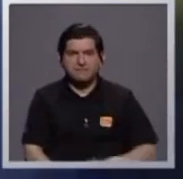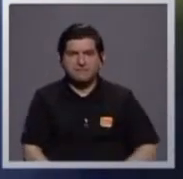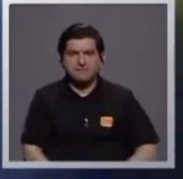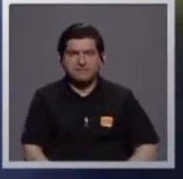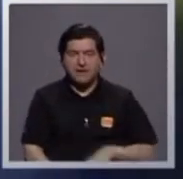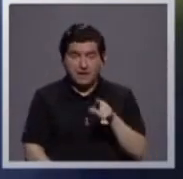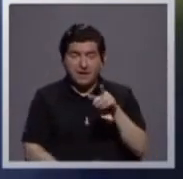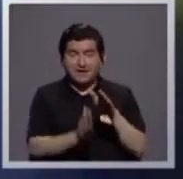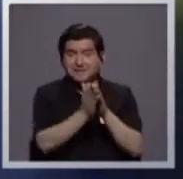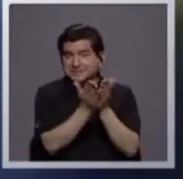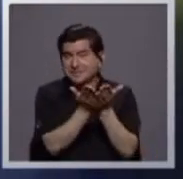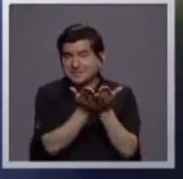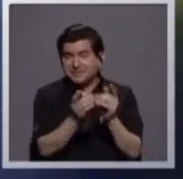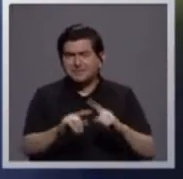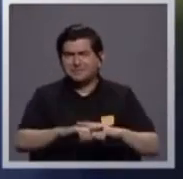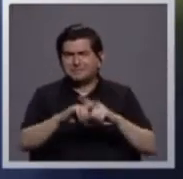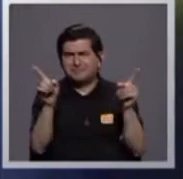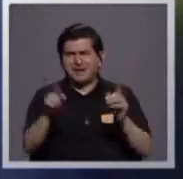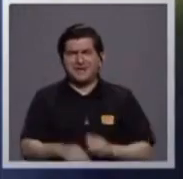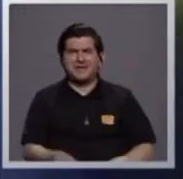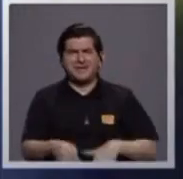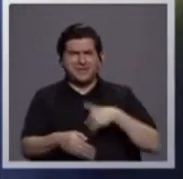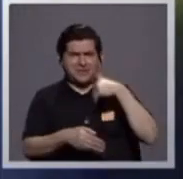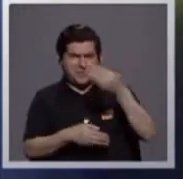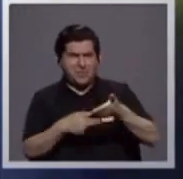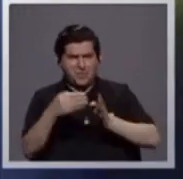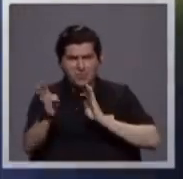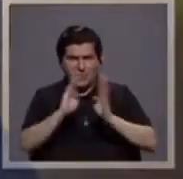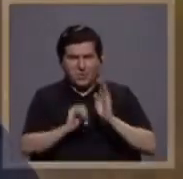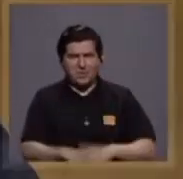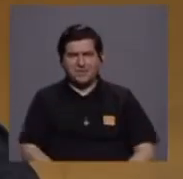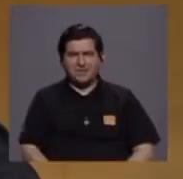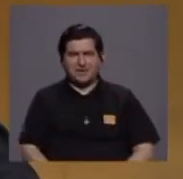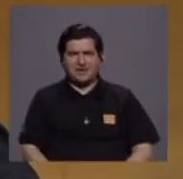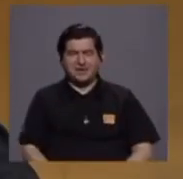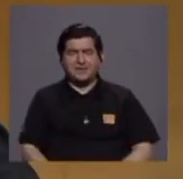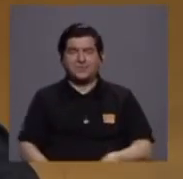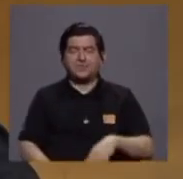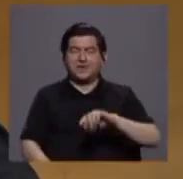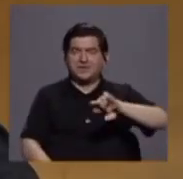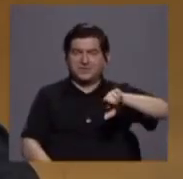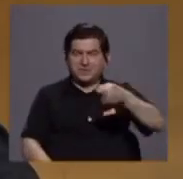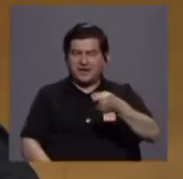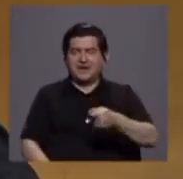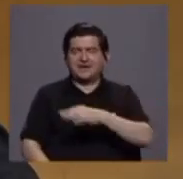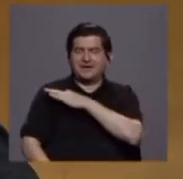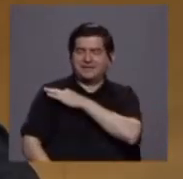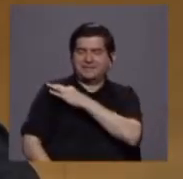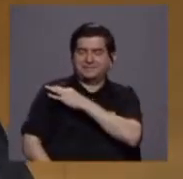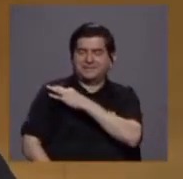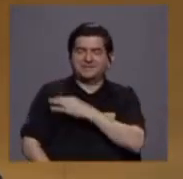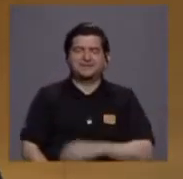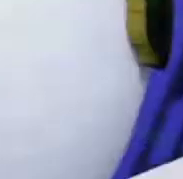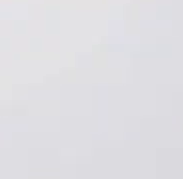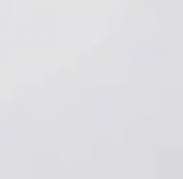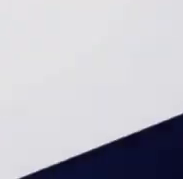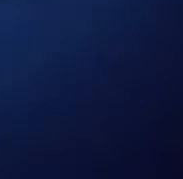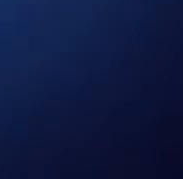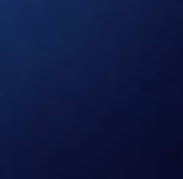el libro, pero de eso hablaremos en el siguiente segmento una vez que el canal nos invite.